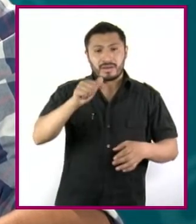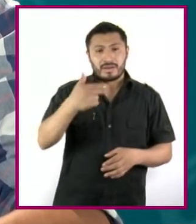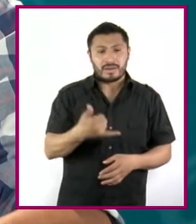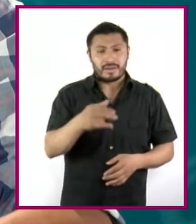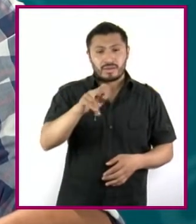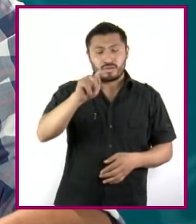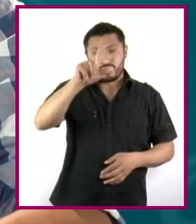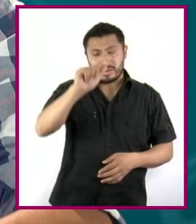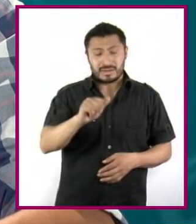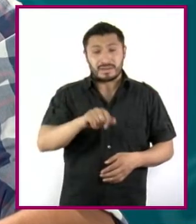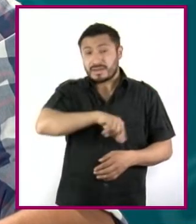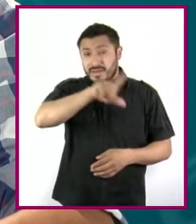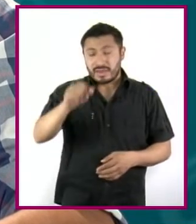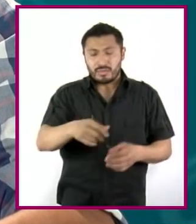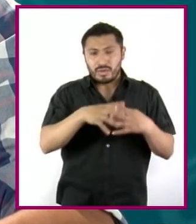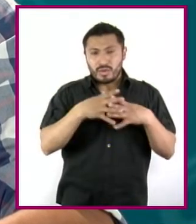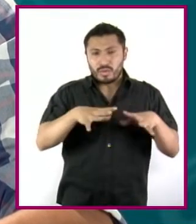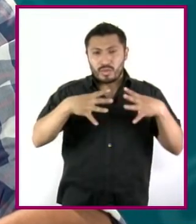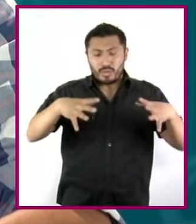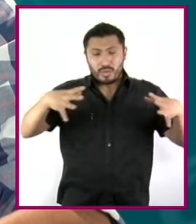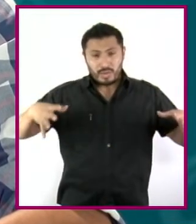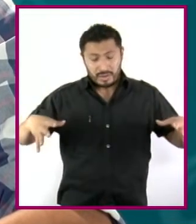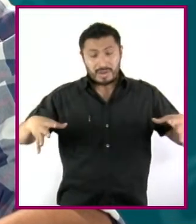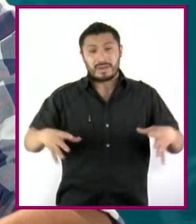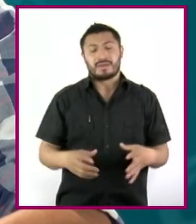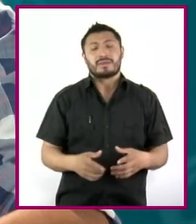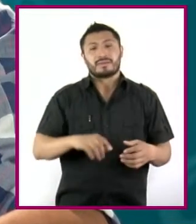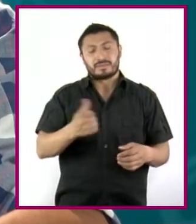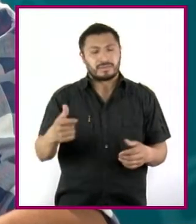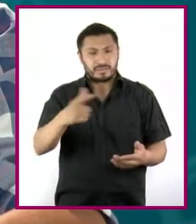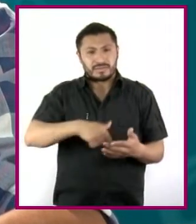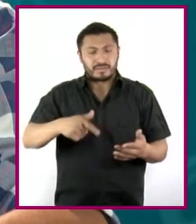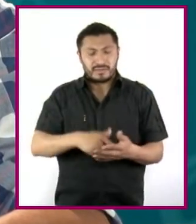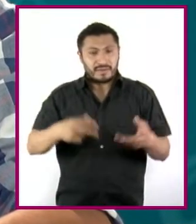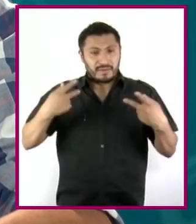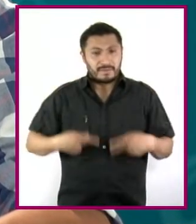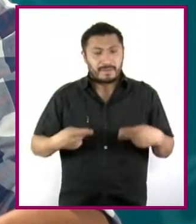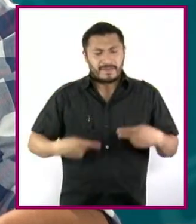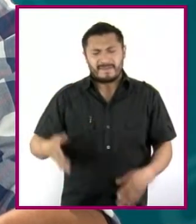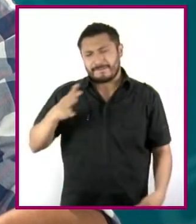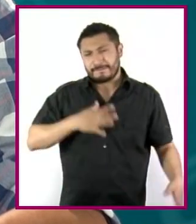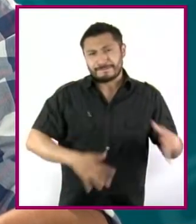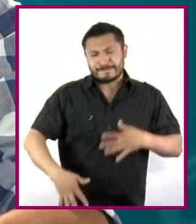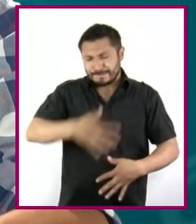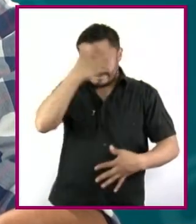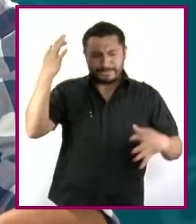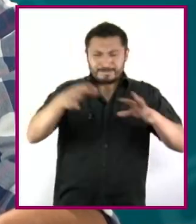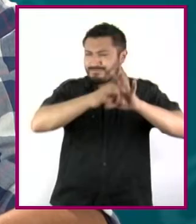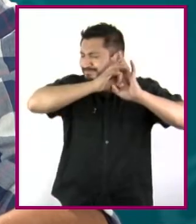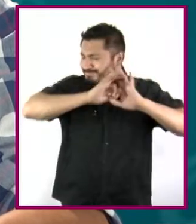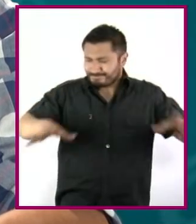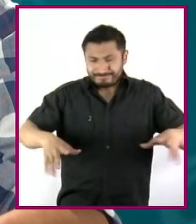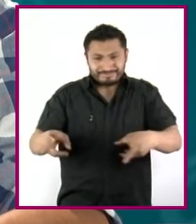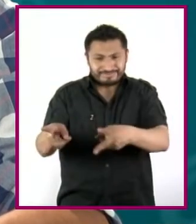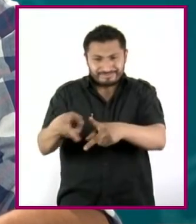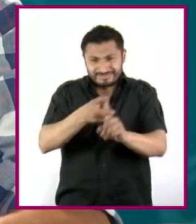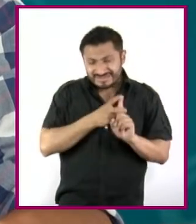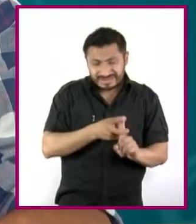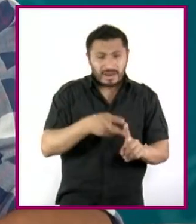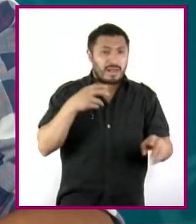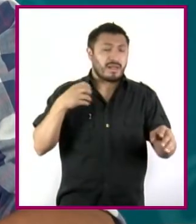Tecuanapa. Luego se extendieron las guardias en otras comunidades cuyos pobladores estaban cansados de extorsiones, secuestros y